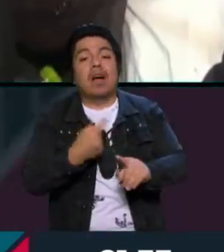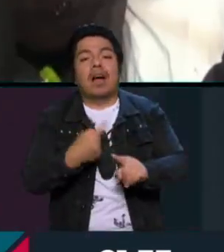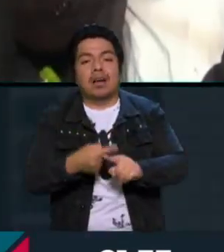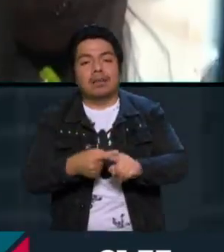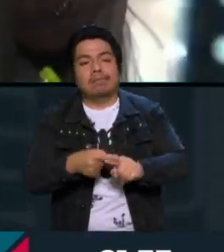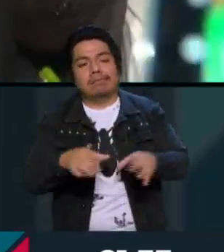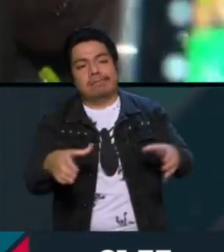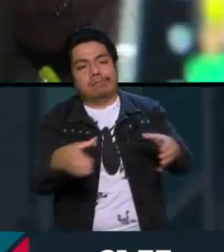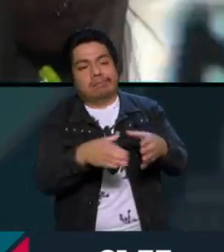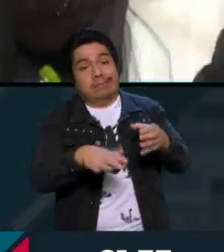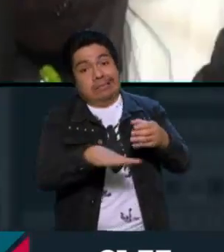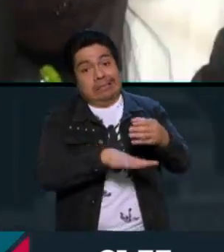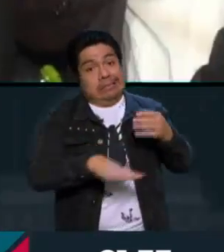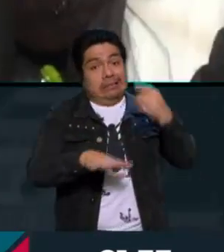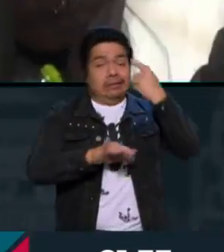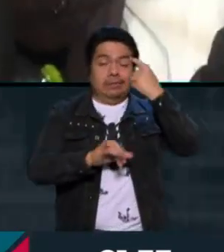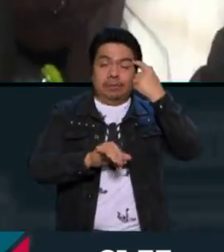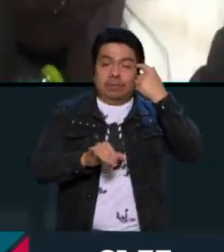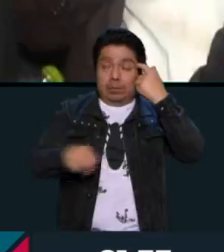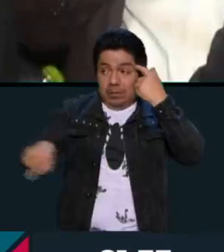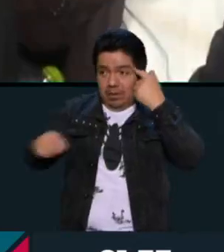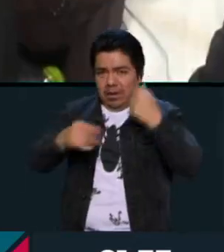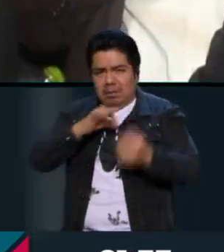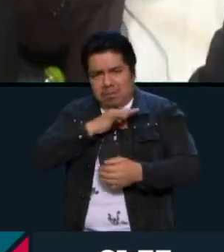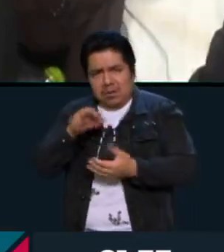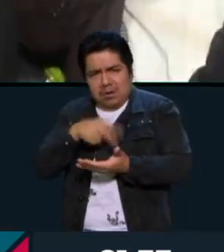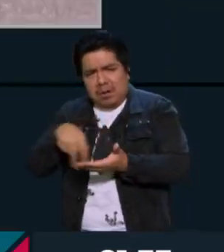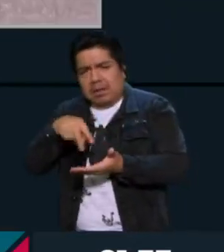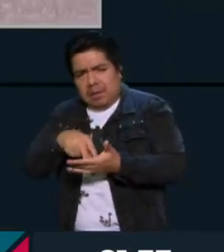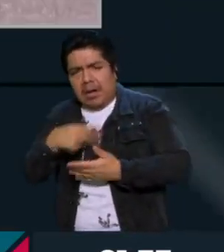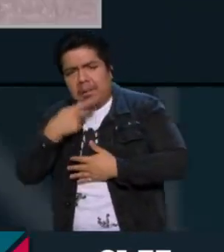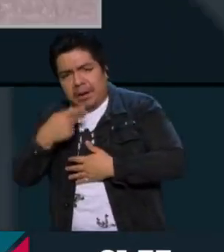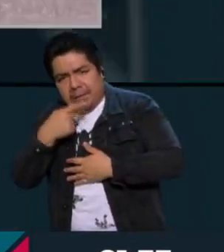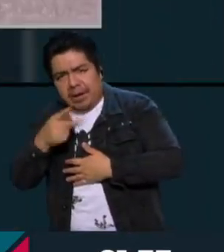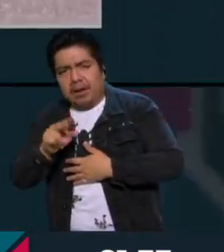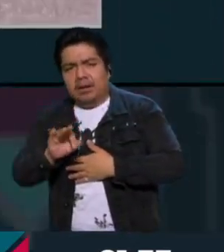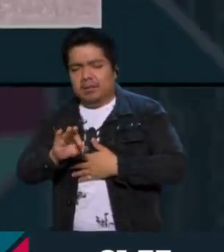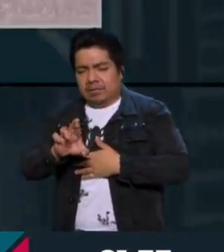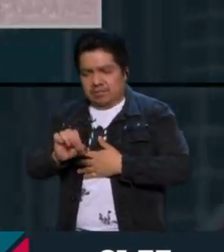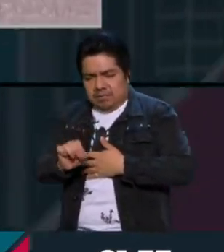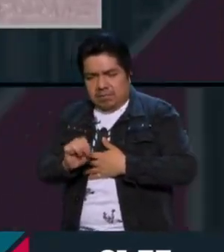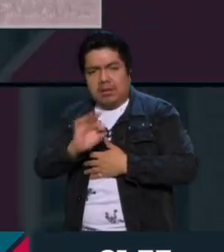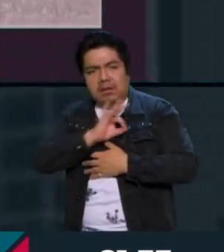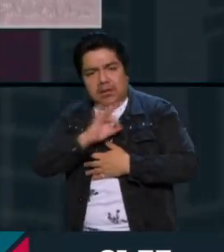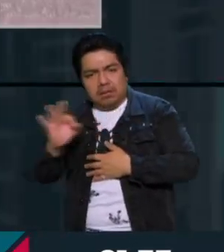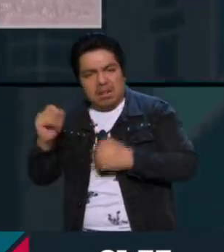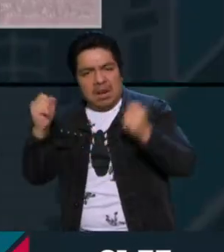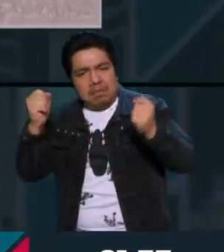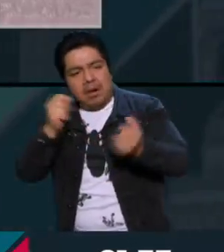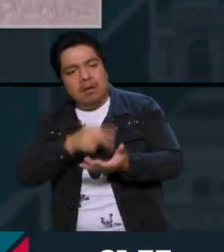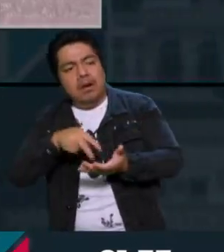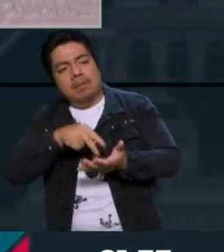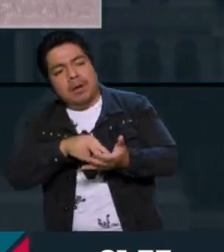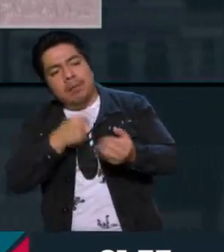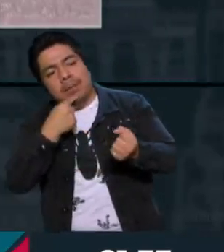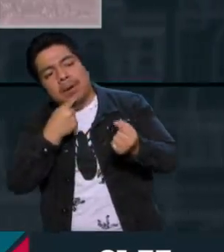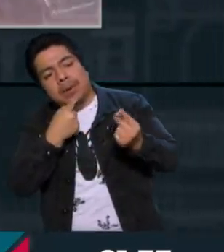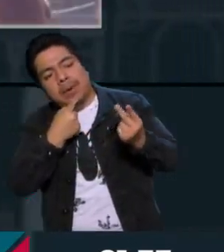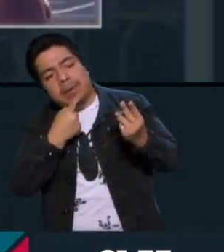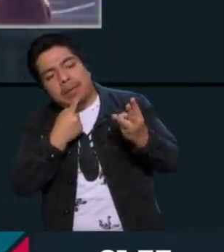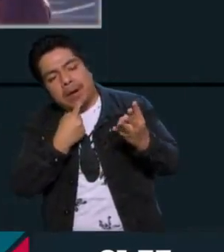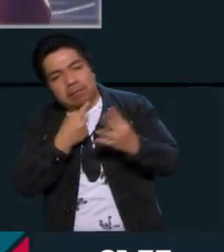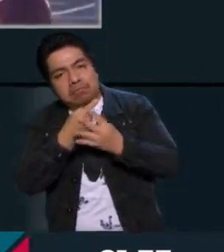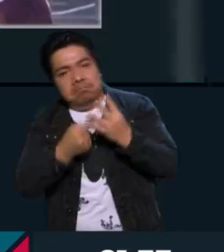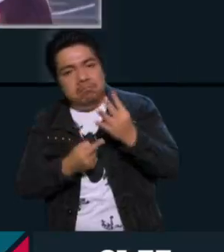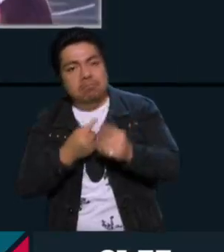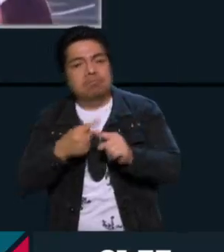todo que sí se les ha permitido hablar, sí se les ha permitido en los foros decir y protestar y decir todas las,